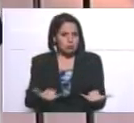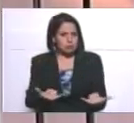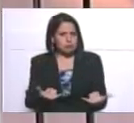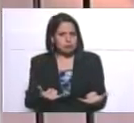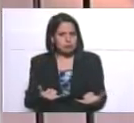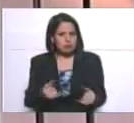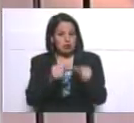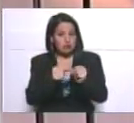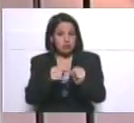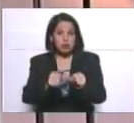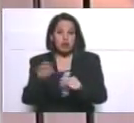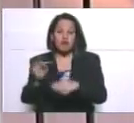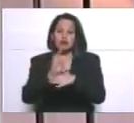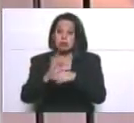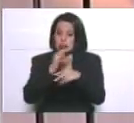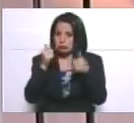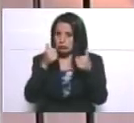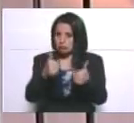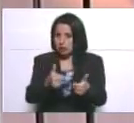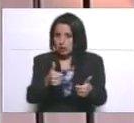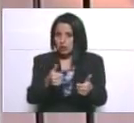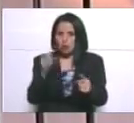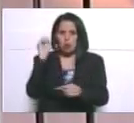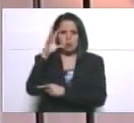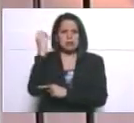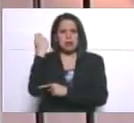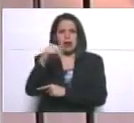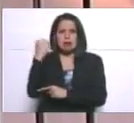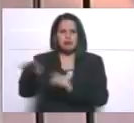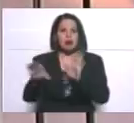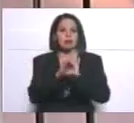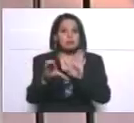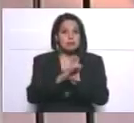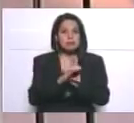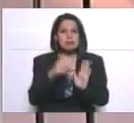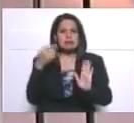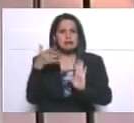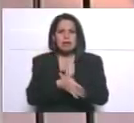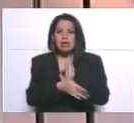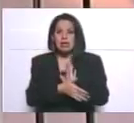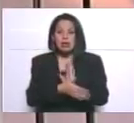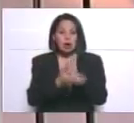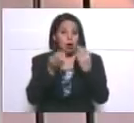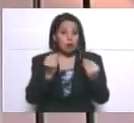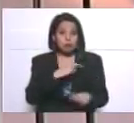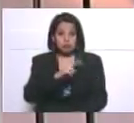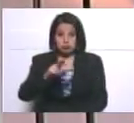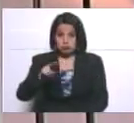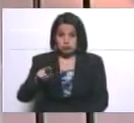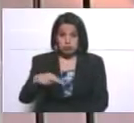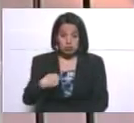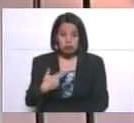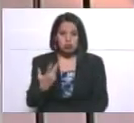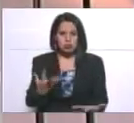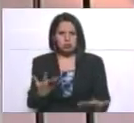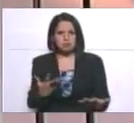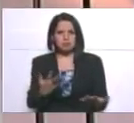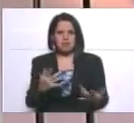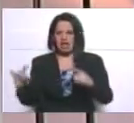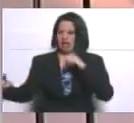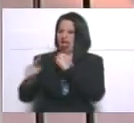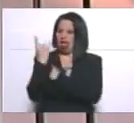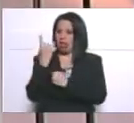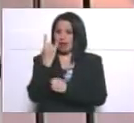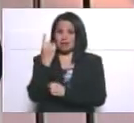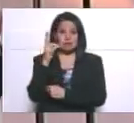instalados, funcionando como Asamblea Nacional Constituyente, nosotros no vamos para nada a traicionar,